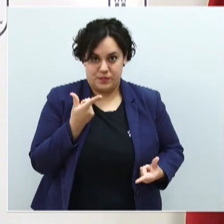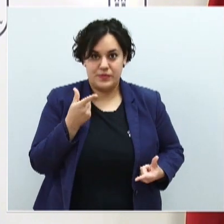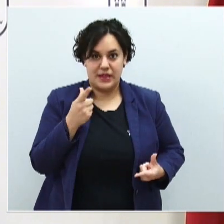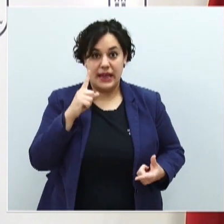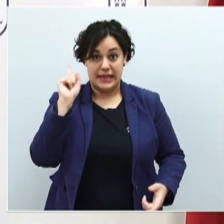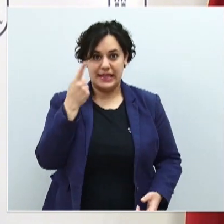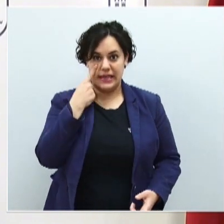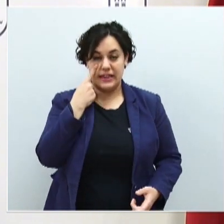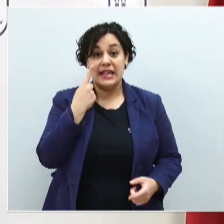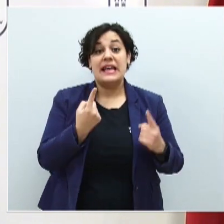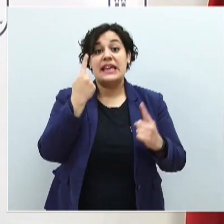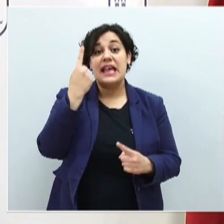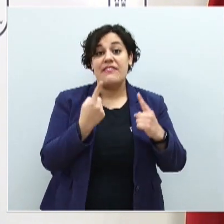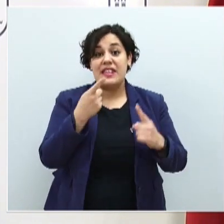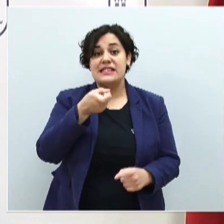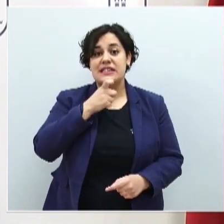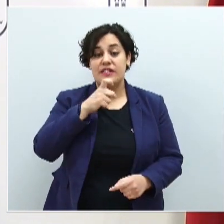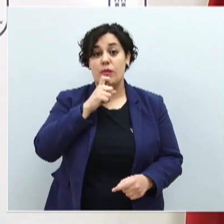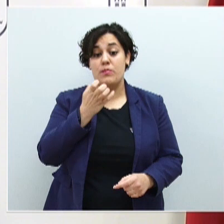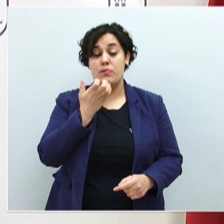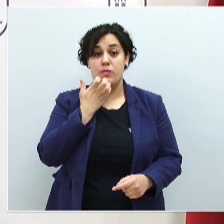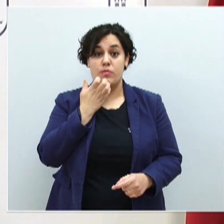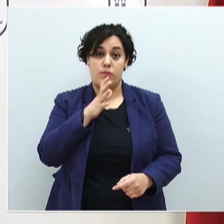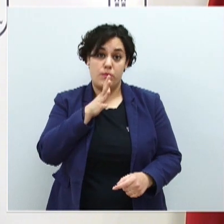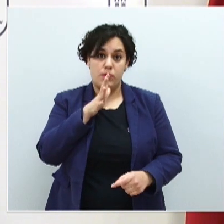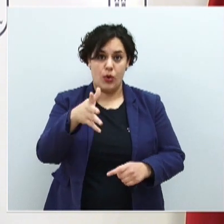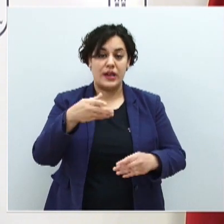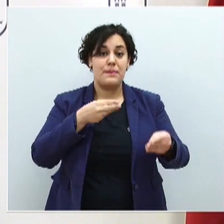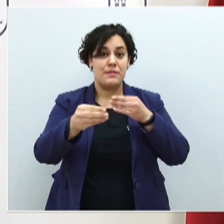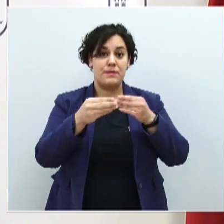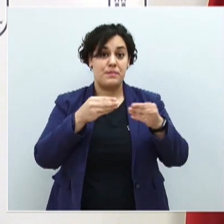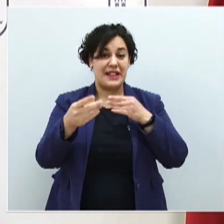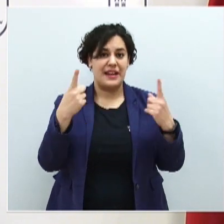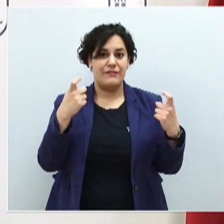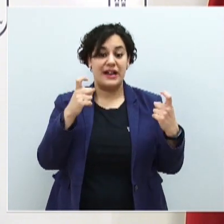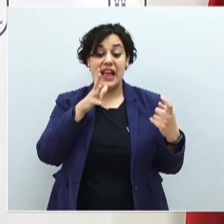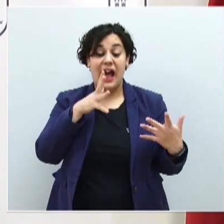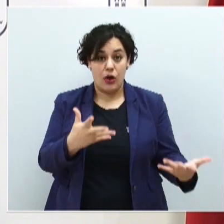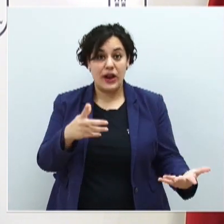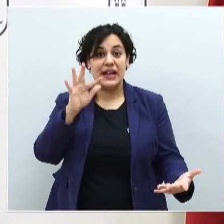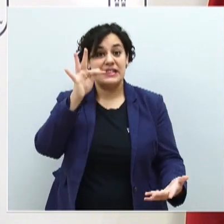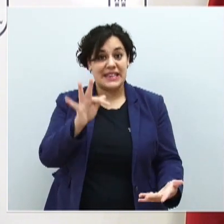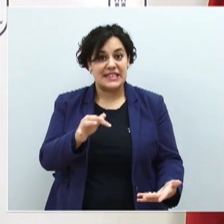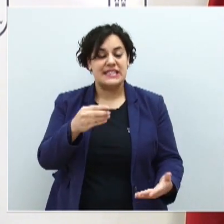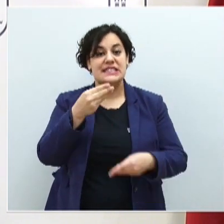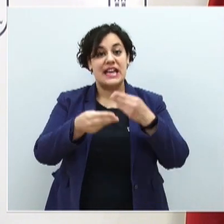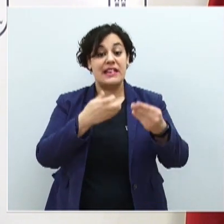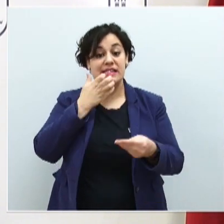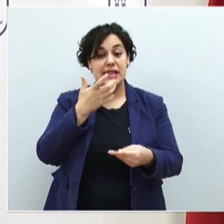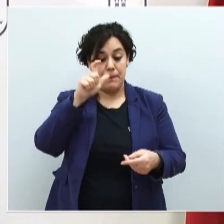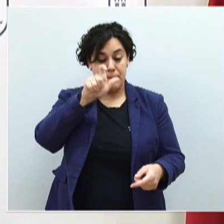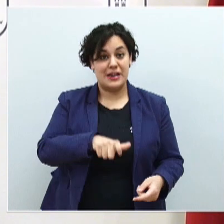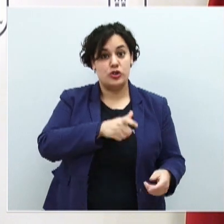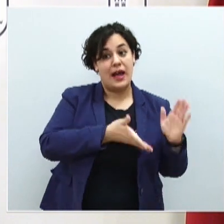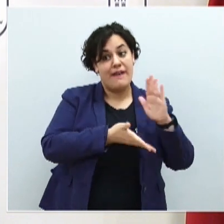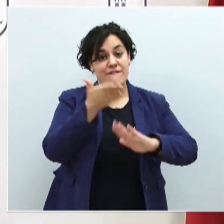dificultades a veces, hemos tenido al principio porque nos faltaba material. Y esos test ahora mismo se están haciendo a las personas que llegan con síntomas a los hospitales o que